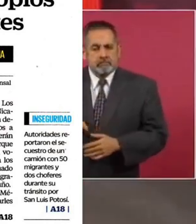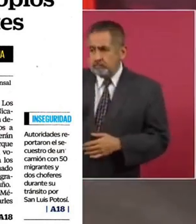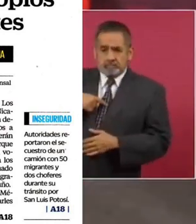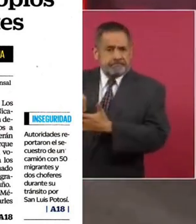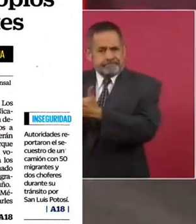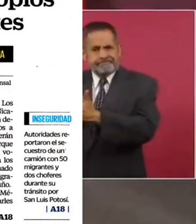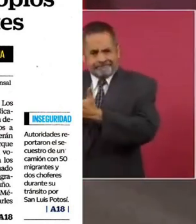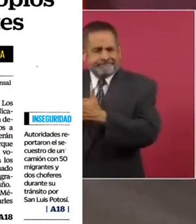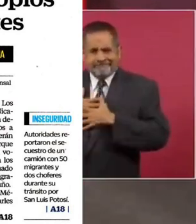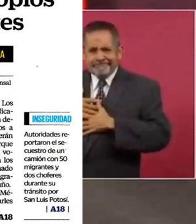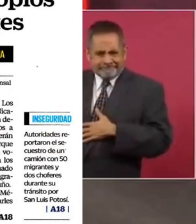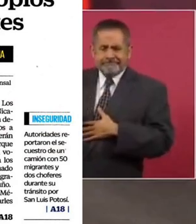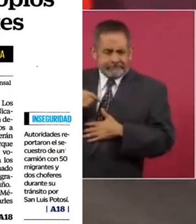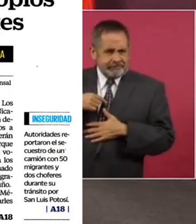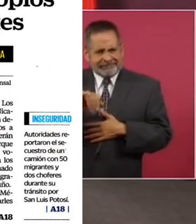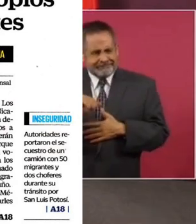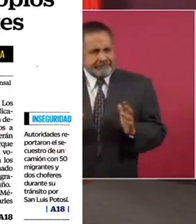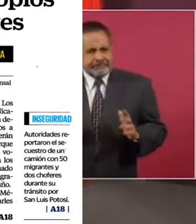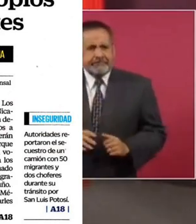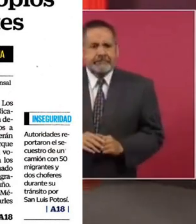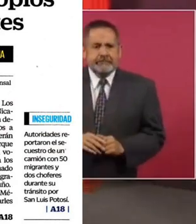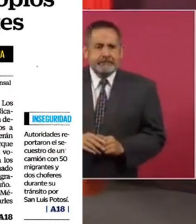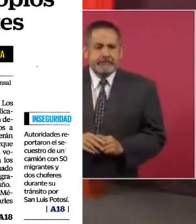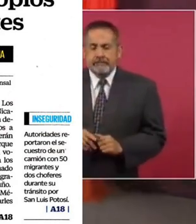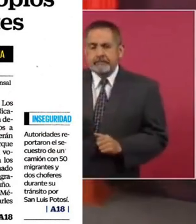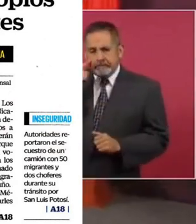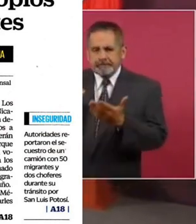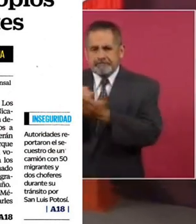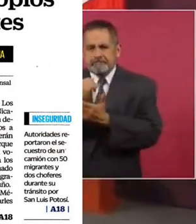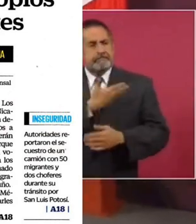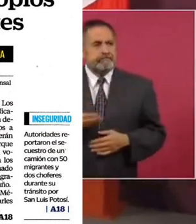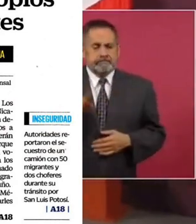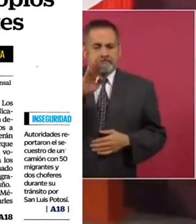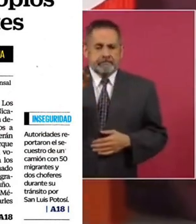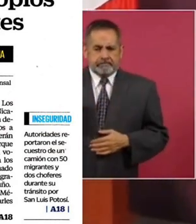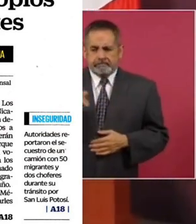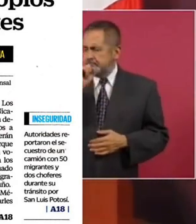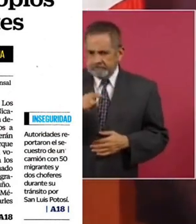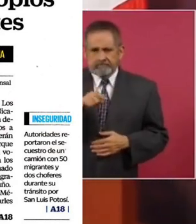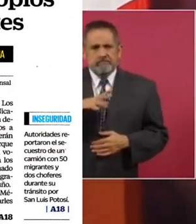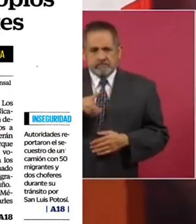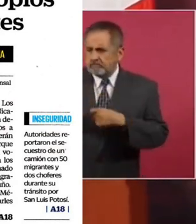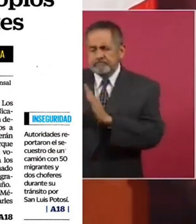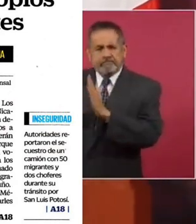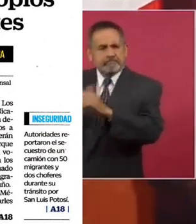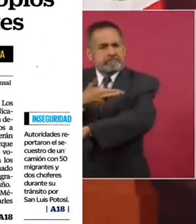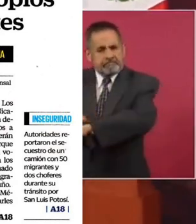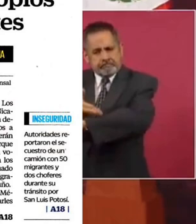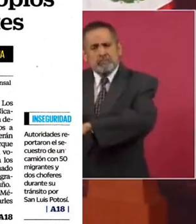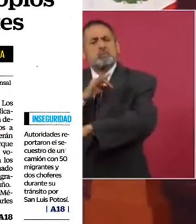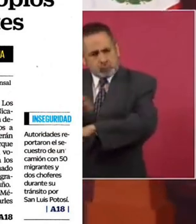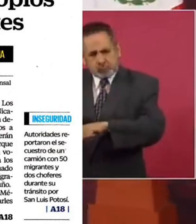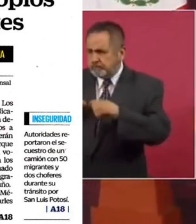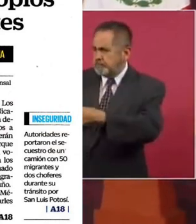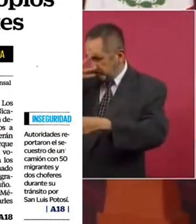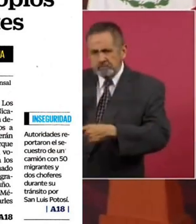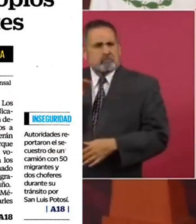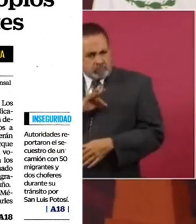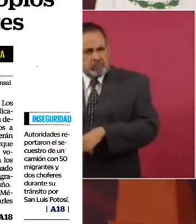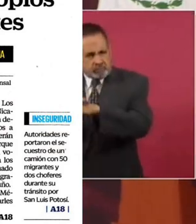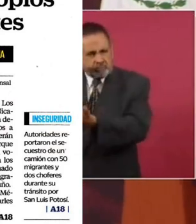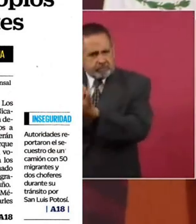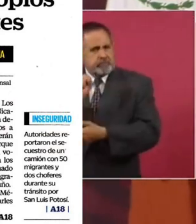lucha y también por la decisión del presidente Biden. Hay mecanismos, vamos a decir,